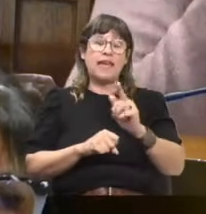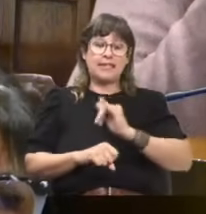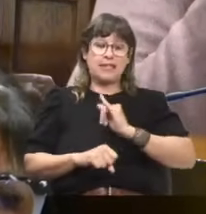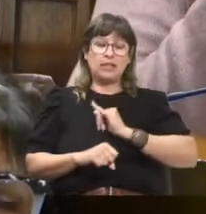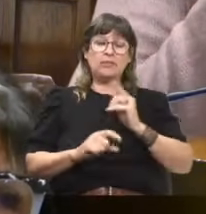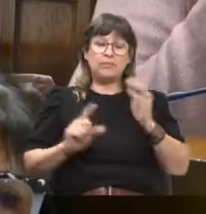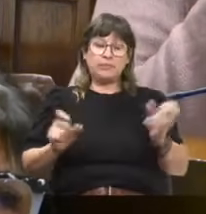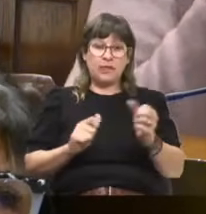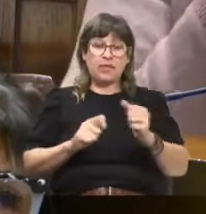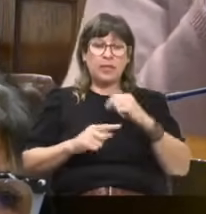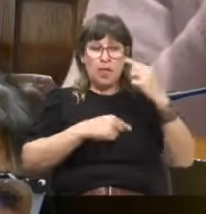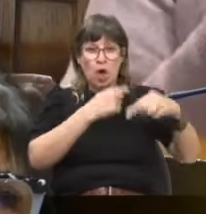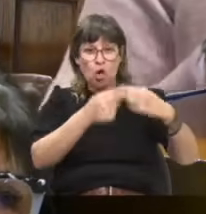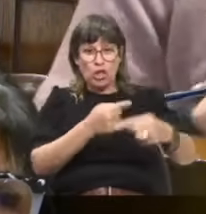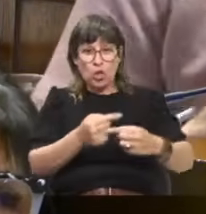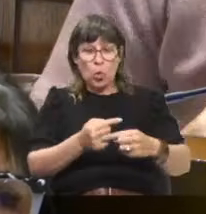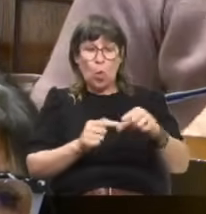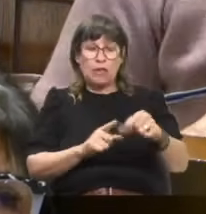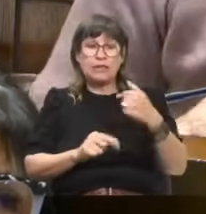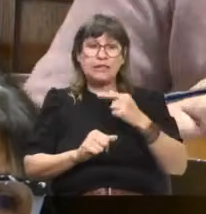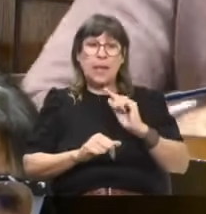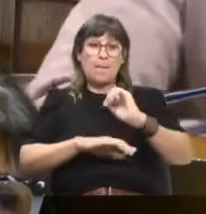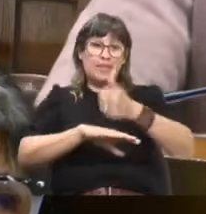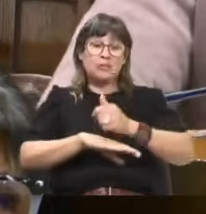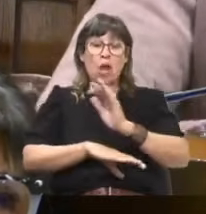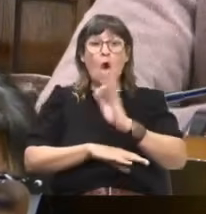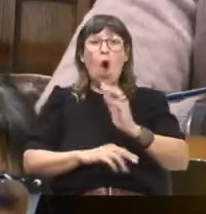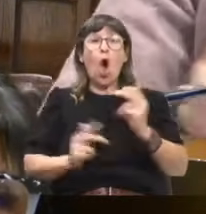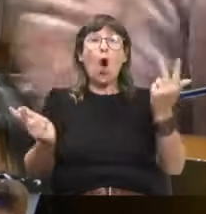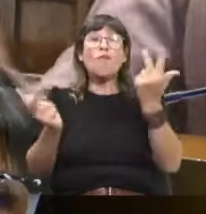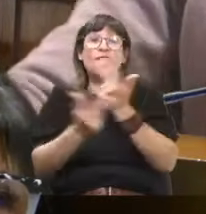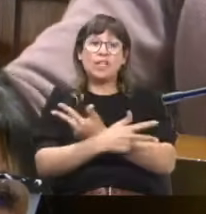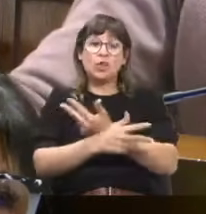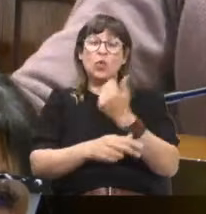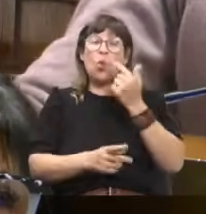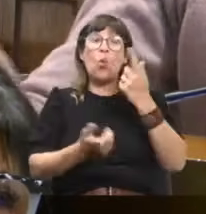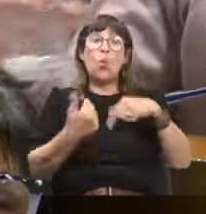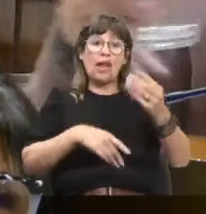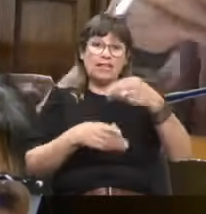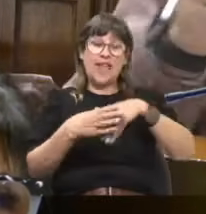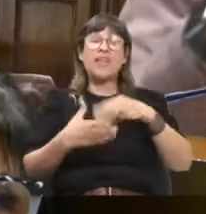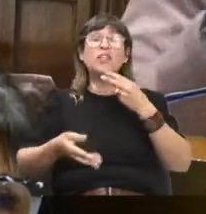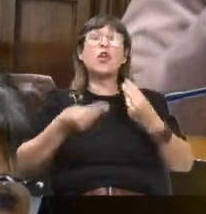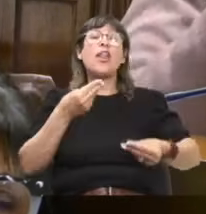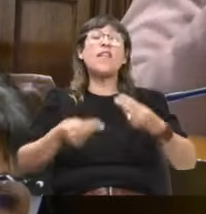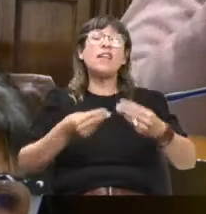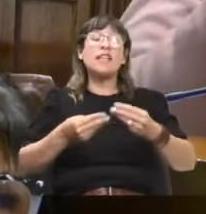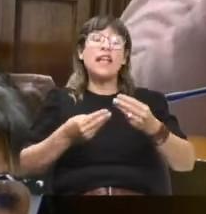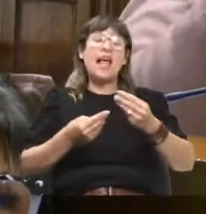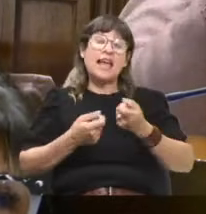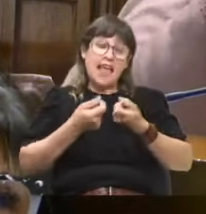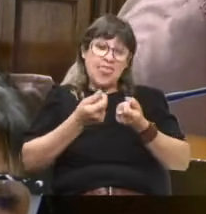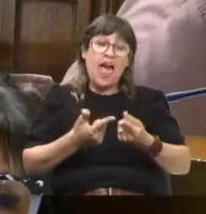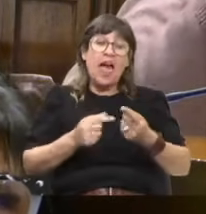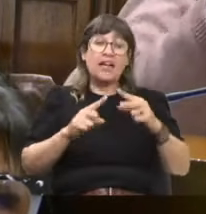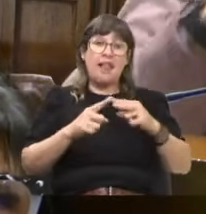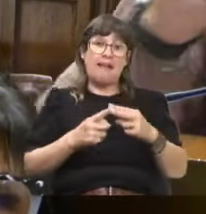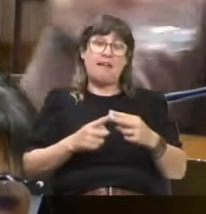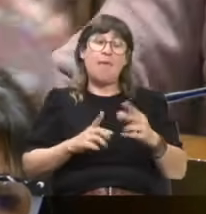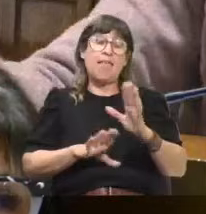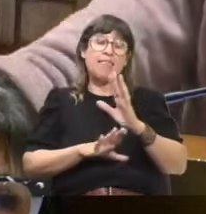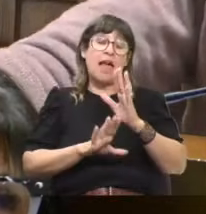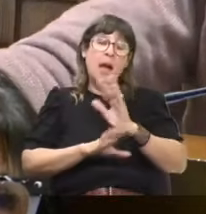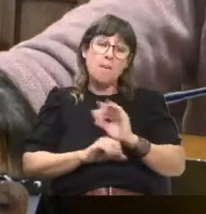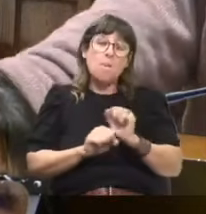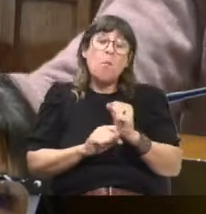actividades sucesivas, presenciales o virtuales, es parte de la flexibilidad que aporta esta herramienta, permitiendo un